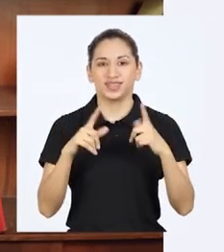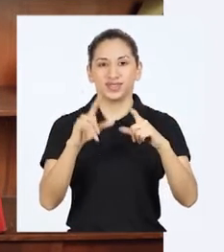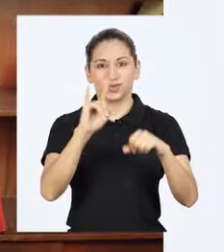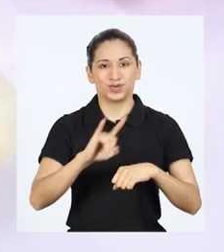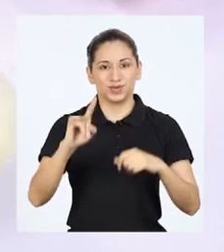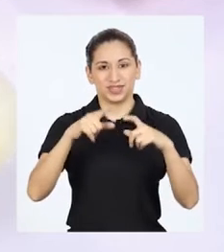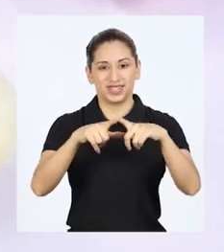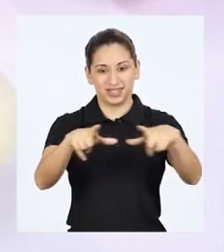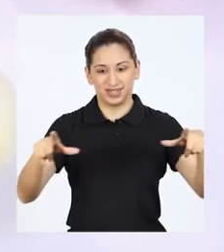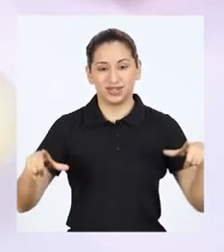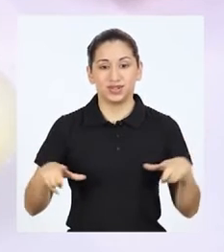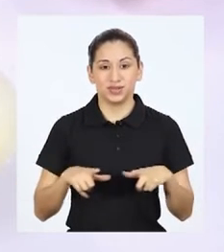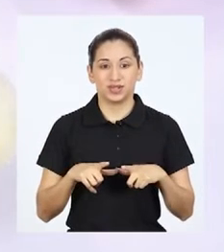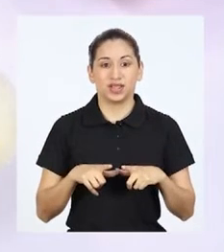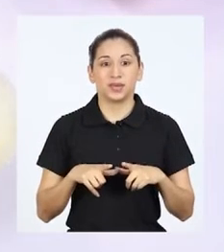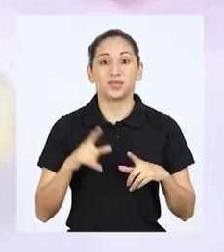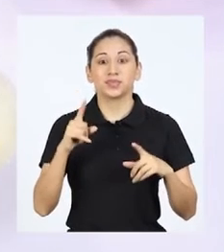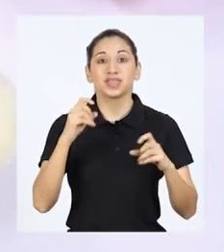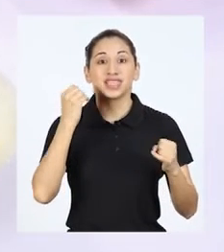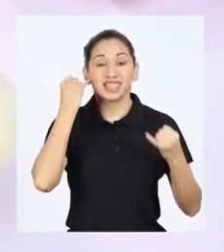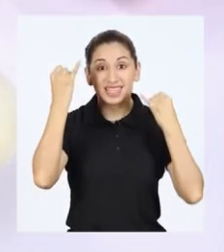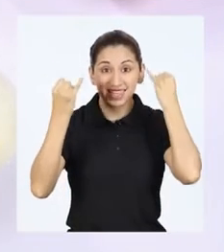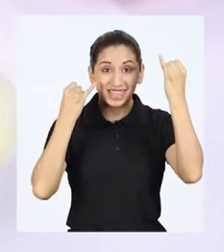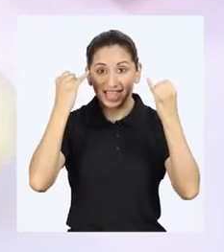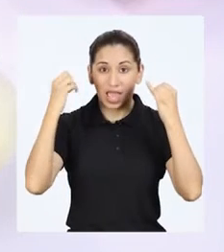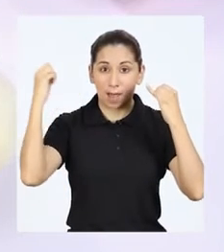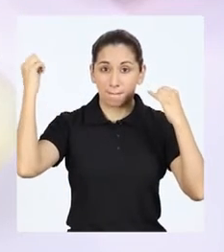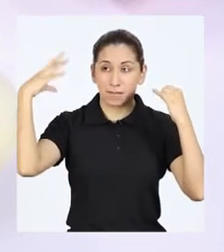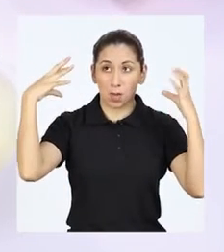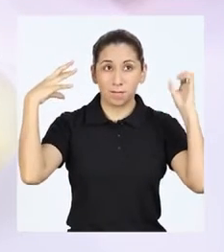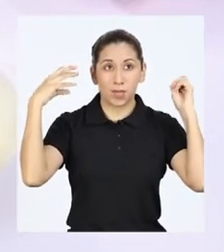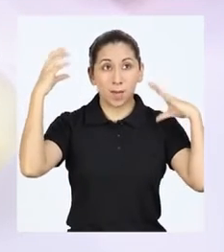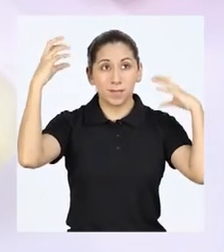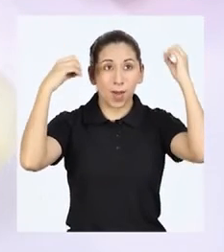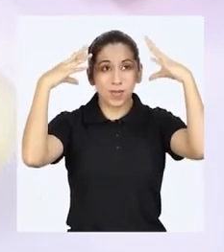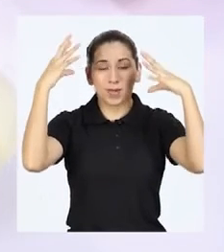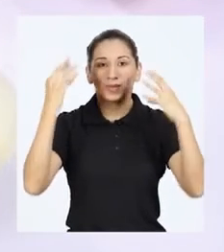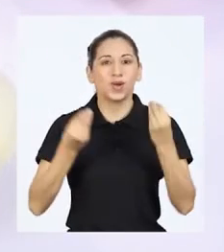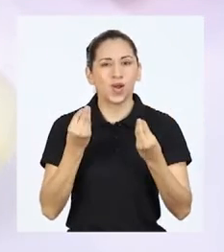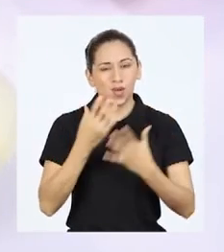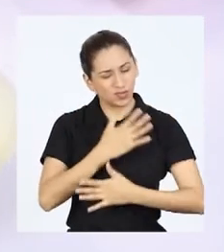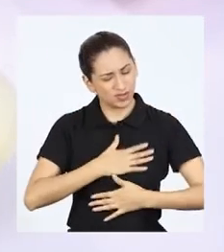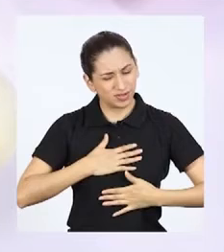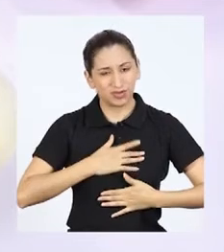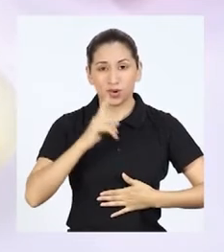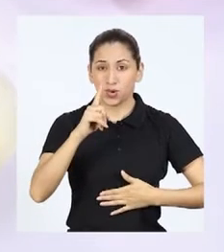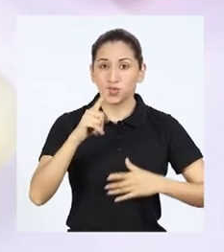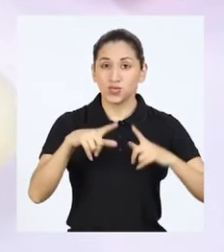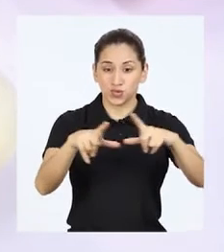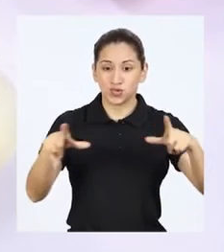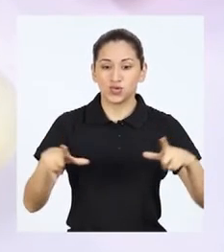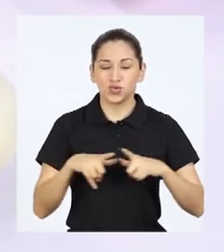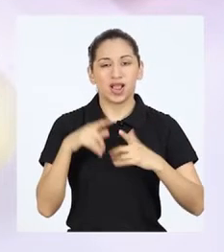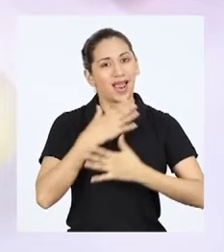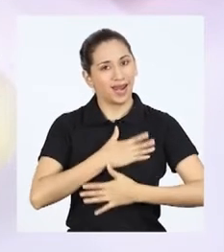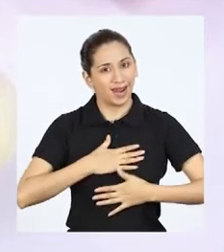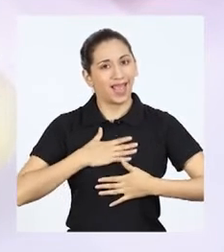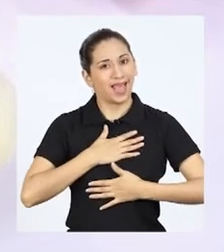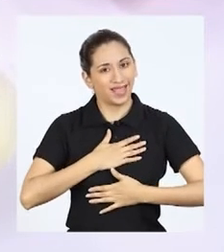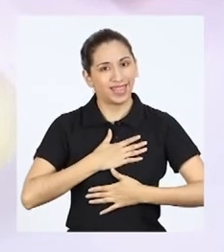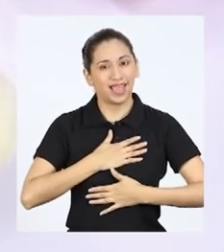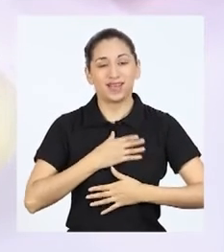espacio. La lluvia de ideas debe ser divertida en un ambiente agradable,